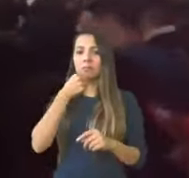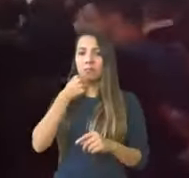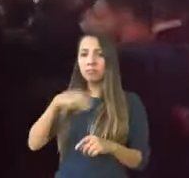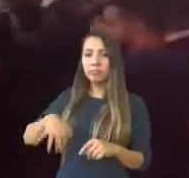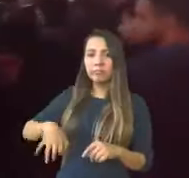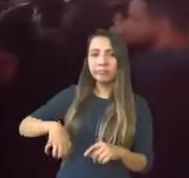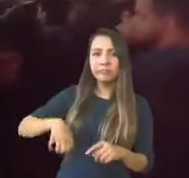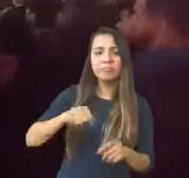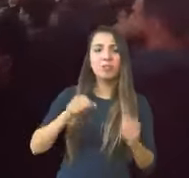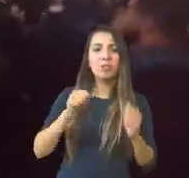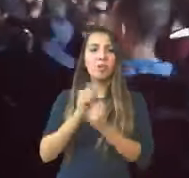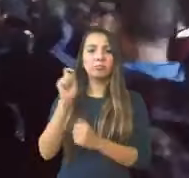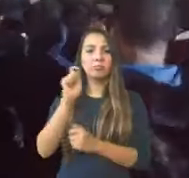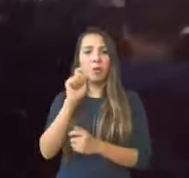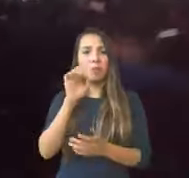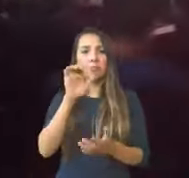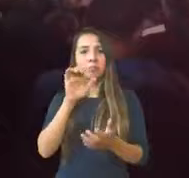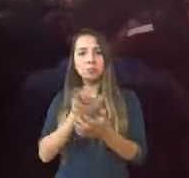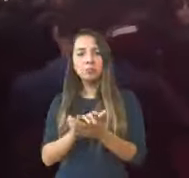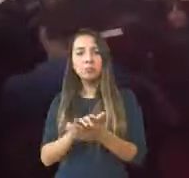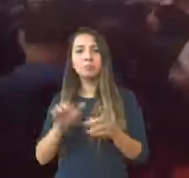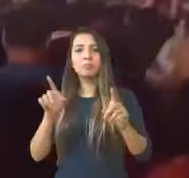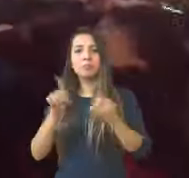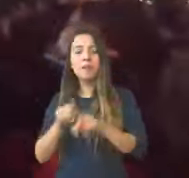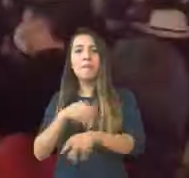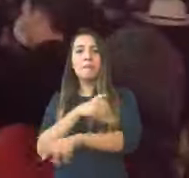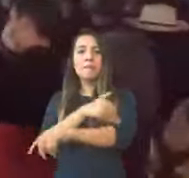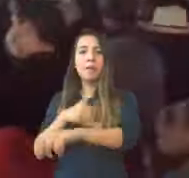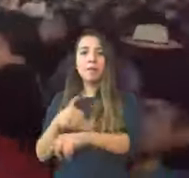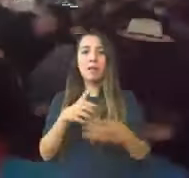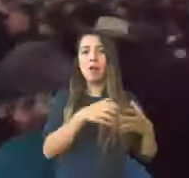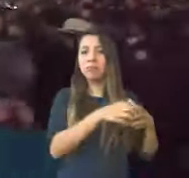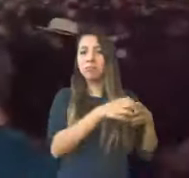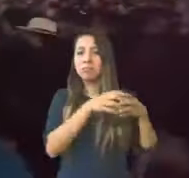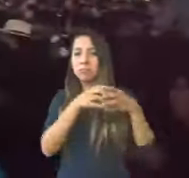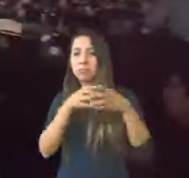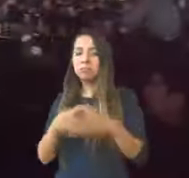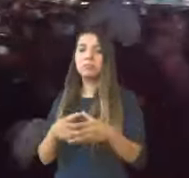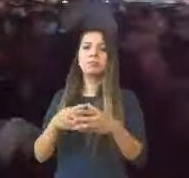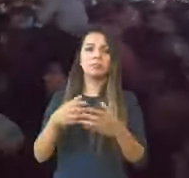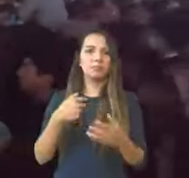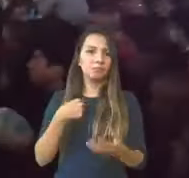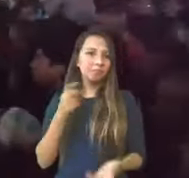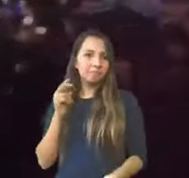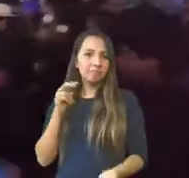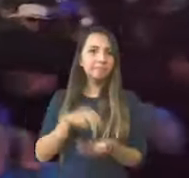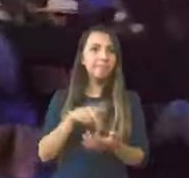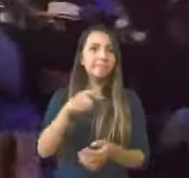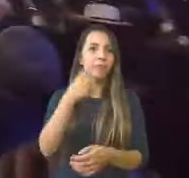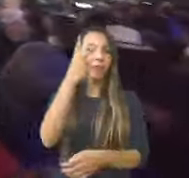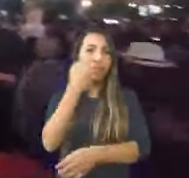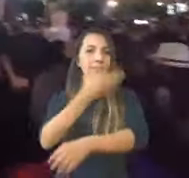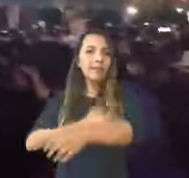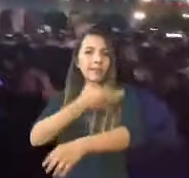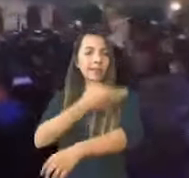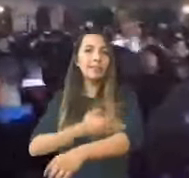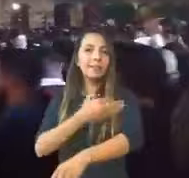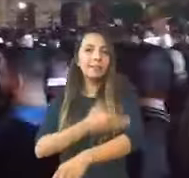con parejas, familias enteras, y ahí estuvimos, desde las 2 de la tarde,